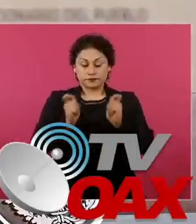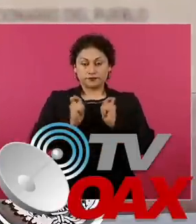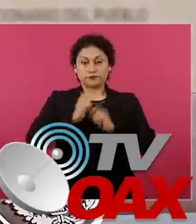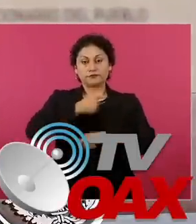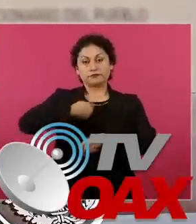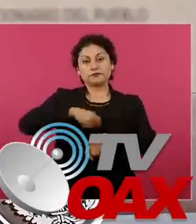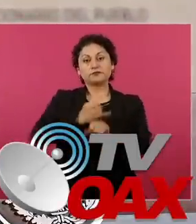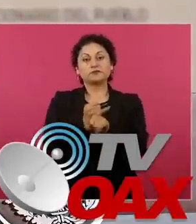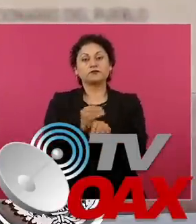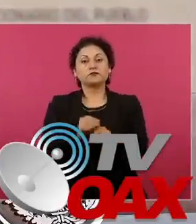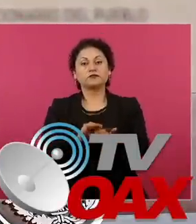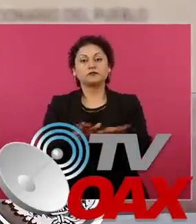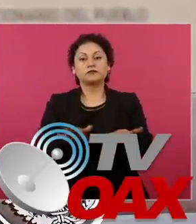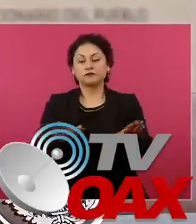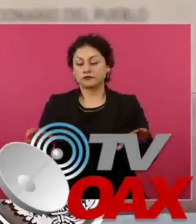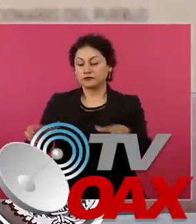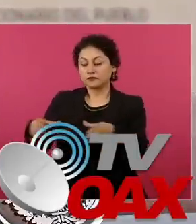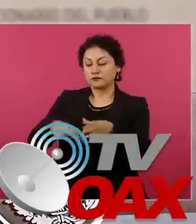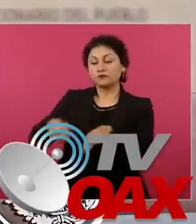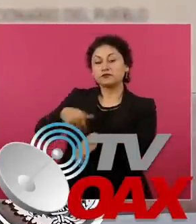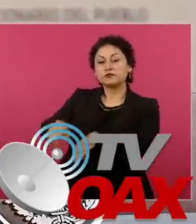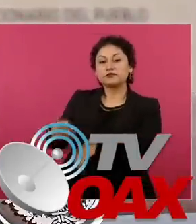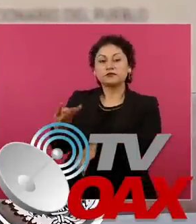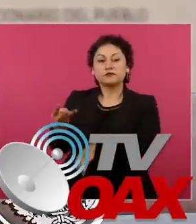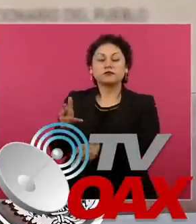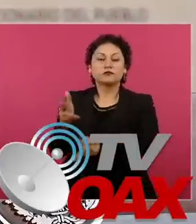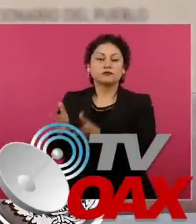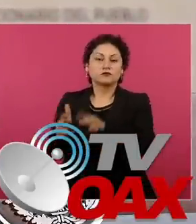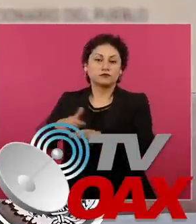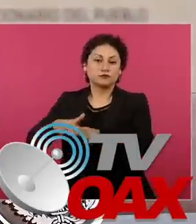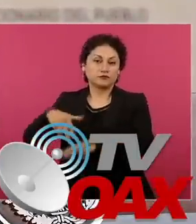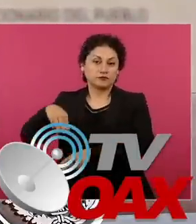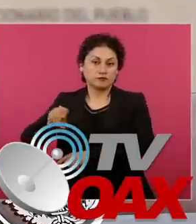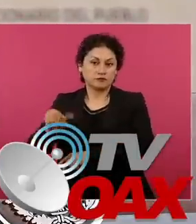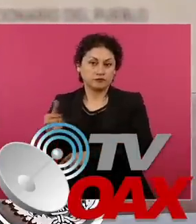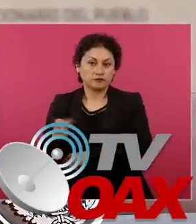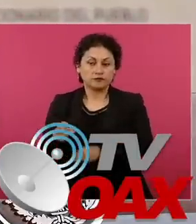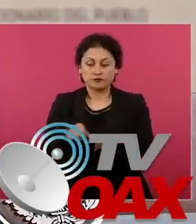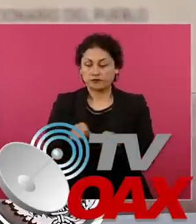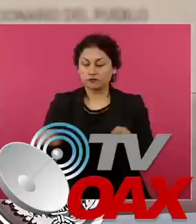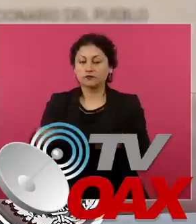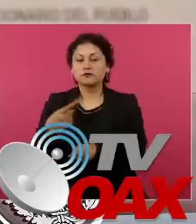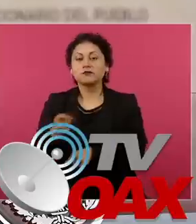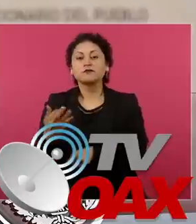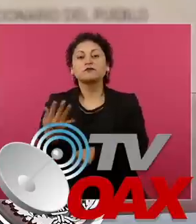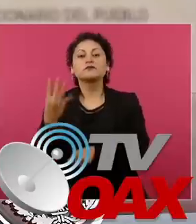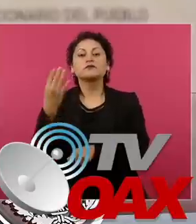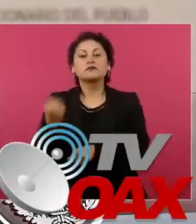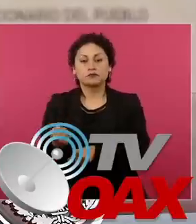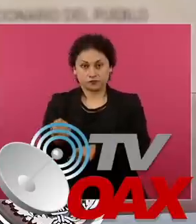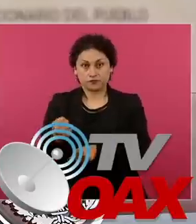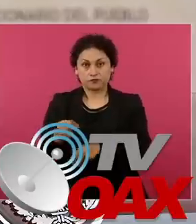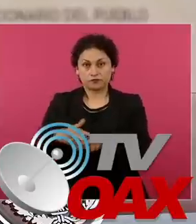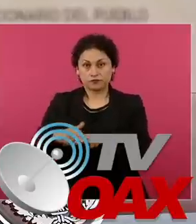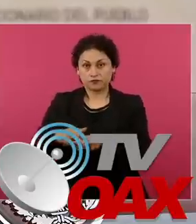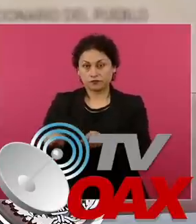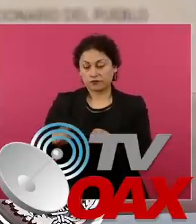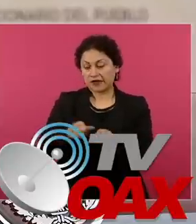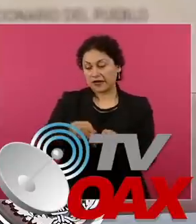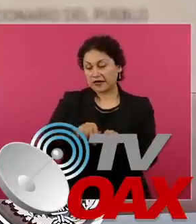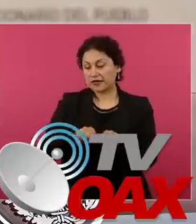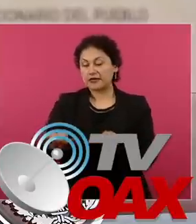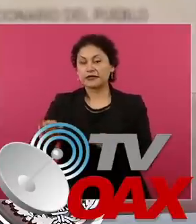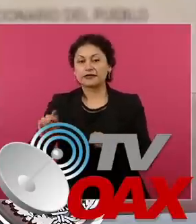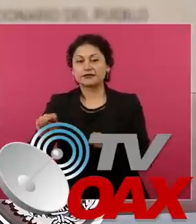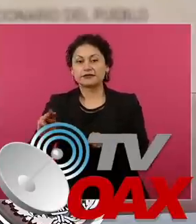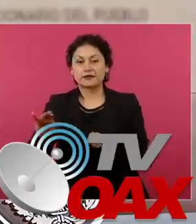Informar sobre el tramo 3 del Tren Maya, que consiste en 159 kilómetros de vía de Calquiní a Izamal,